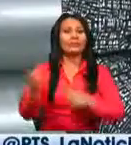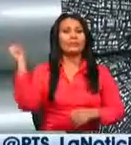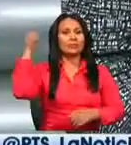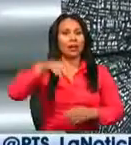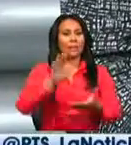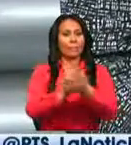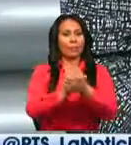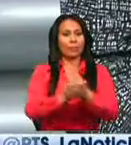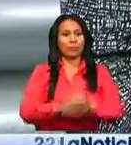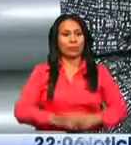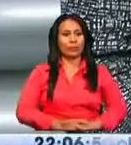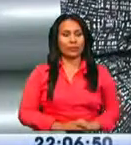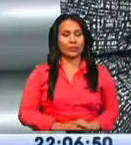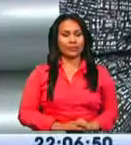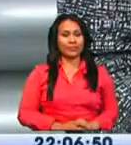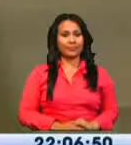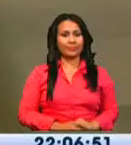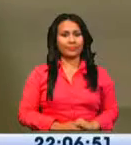fallecido.